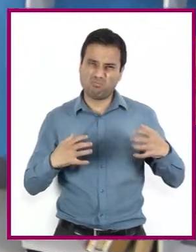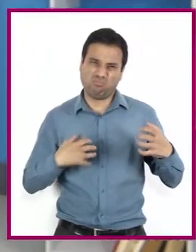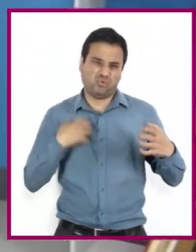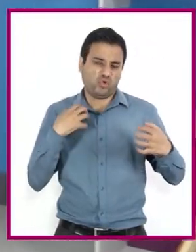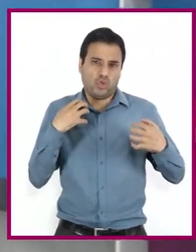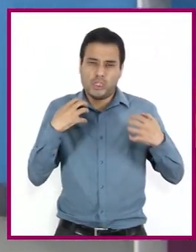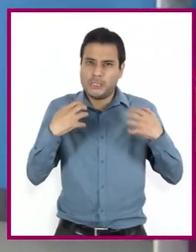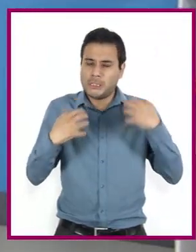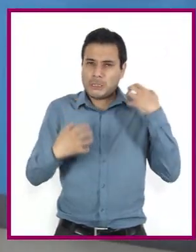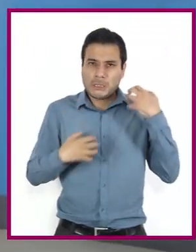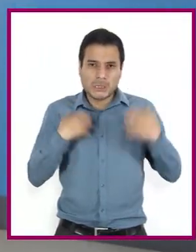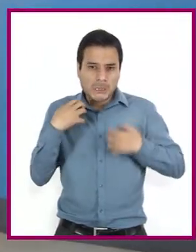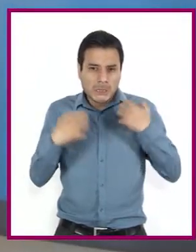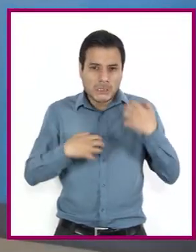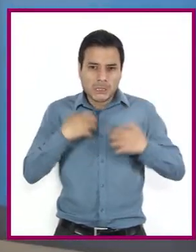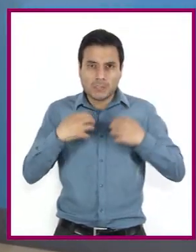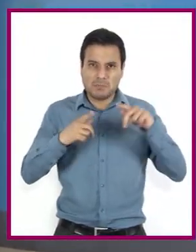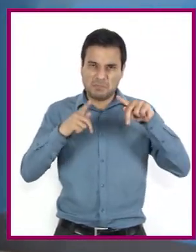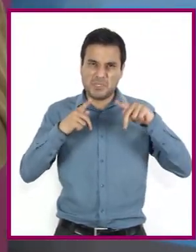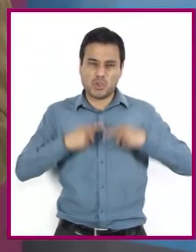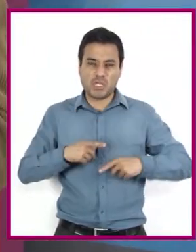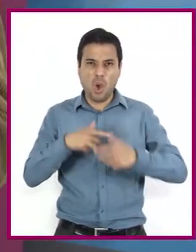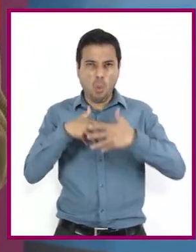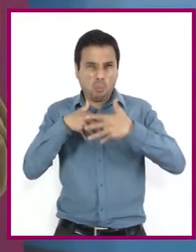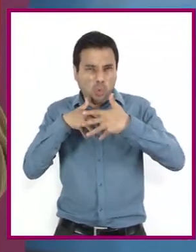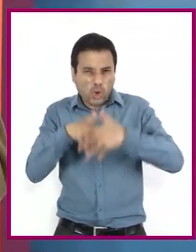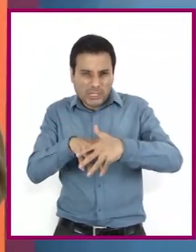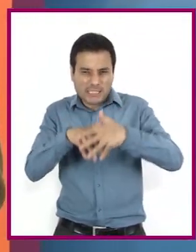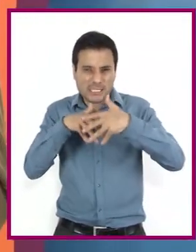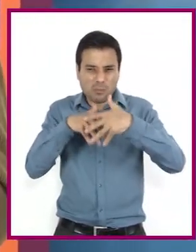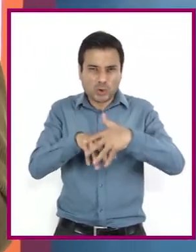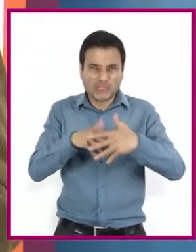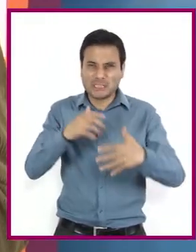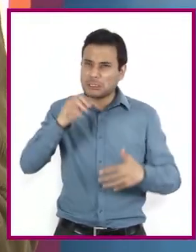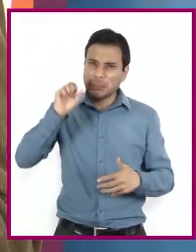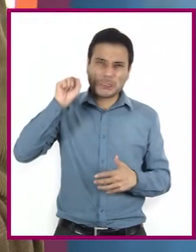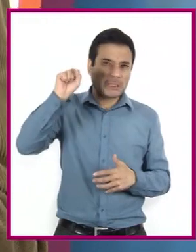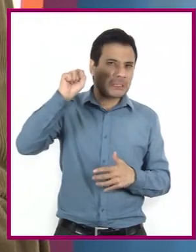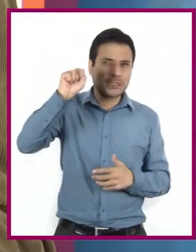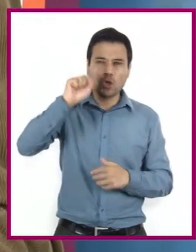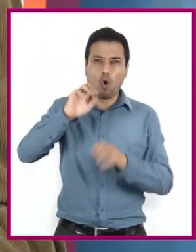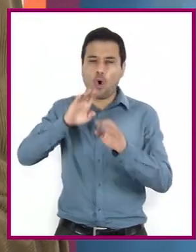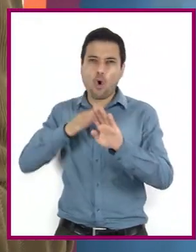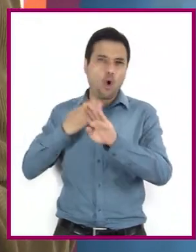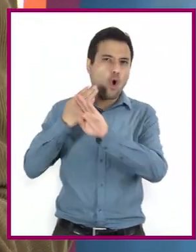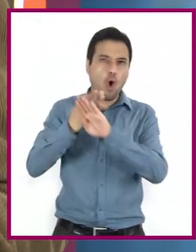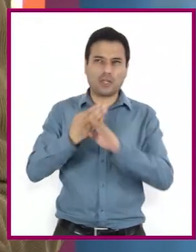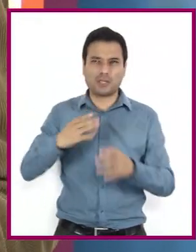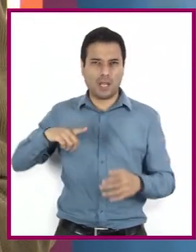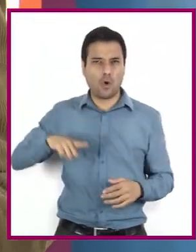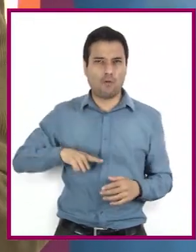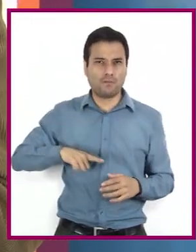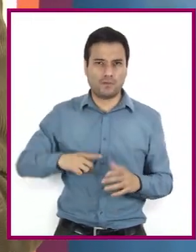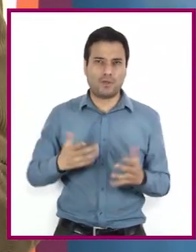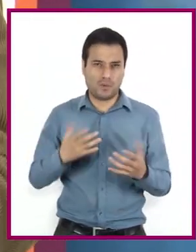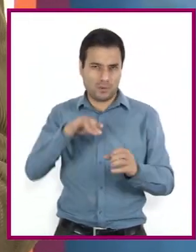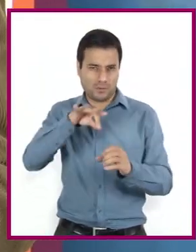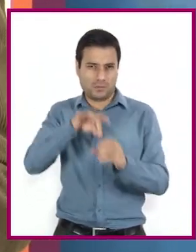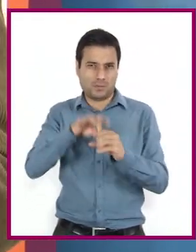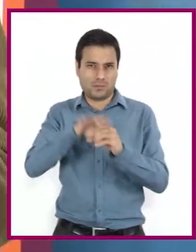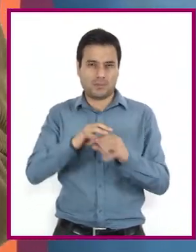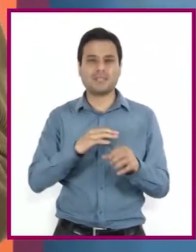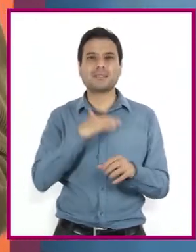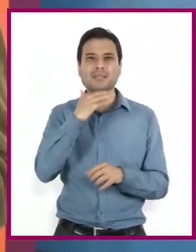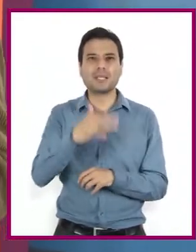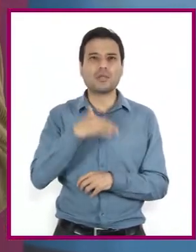y proliferaron los movimientos de protesta y las manifestaciones en contra del resultado de las elecciones, lo que